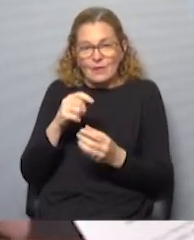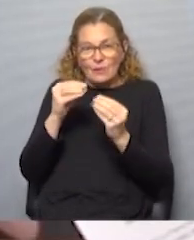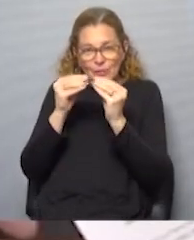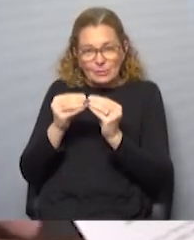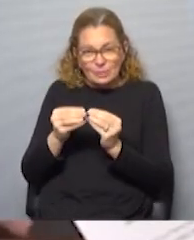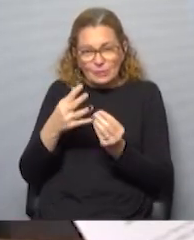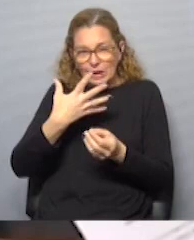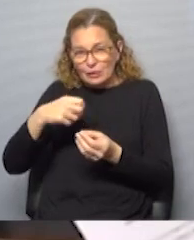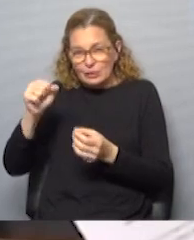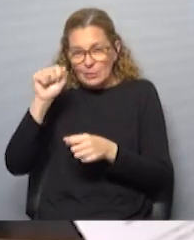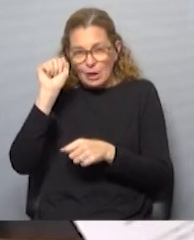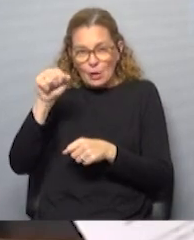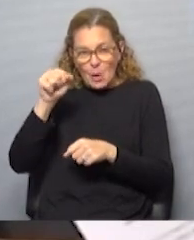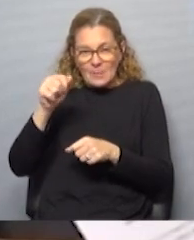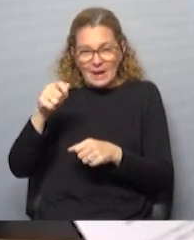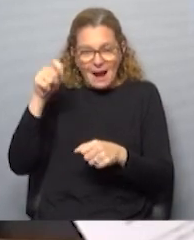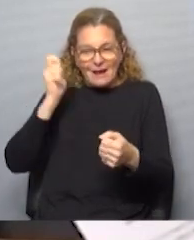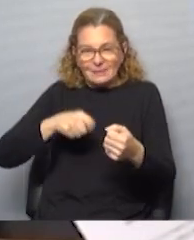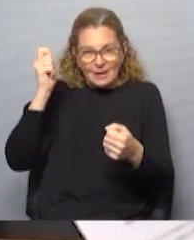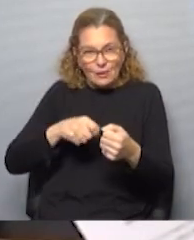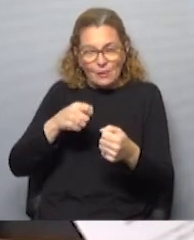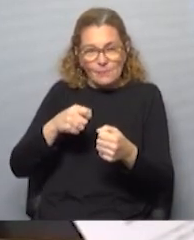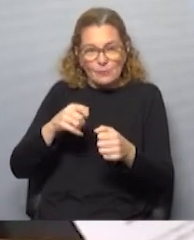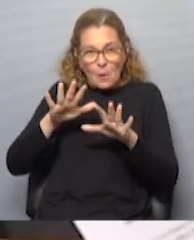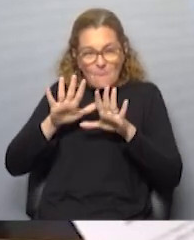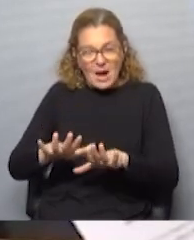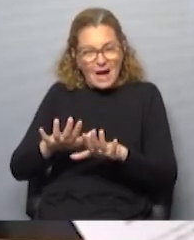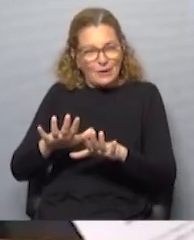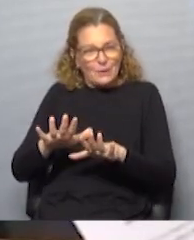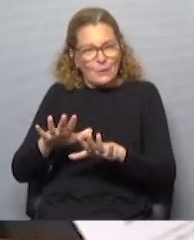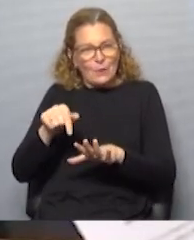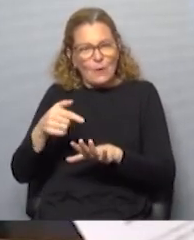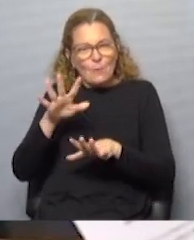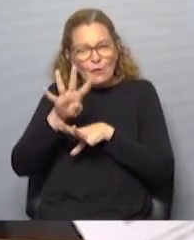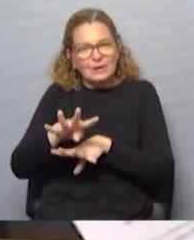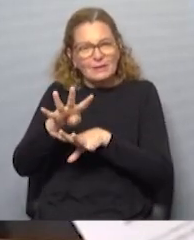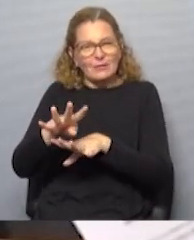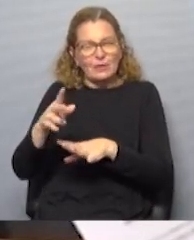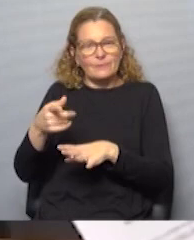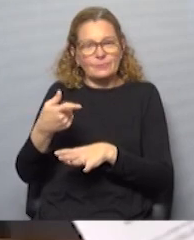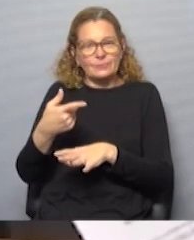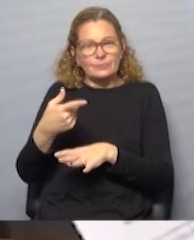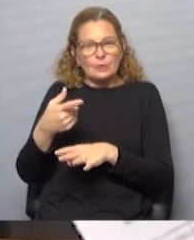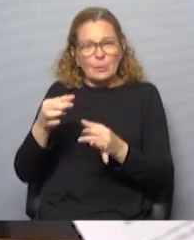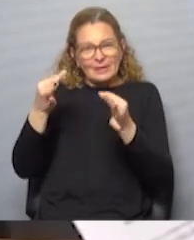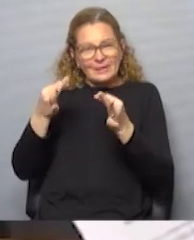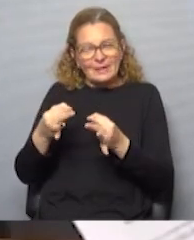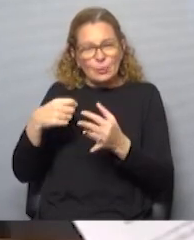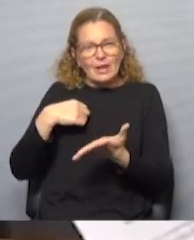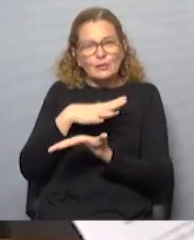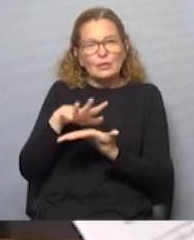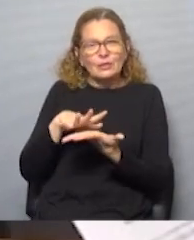finitos se los llevan los que golpean las cacerolas tiene aguas en paro generan alguna movilización es como lo de la seguridad social